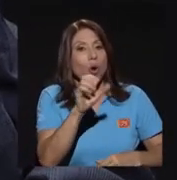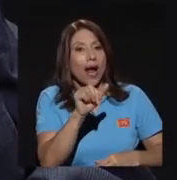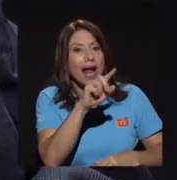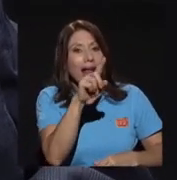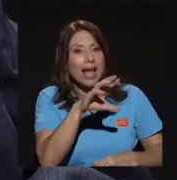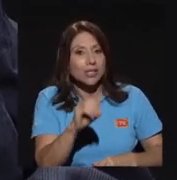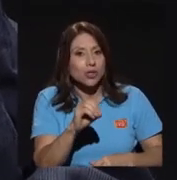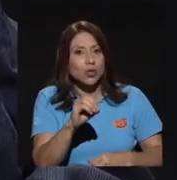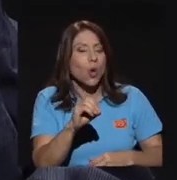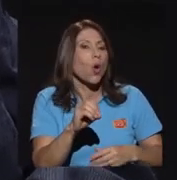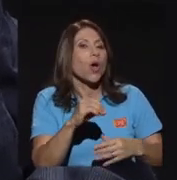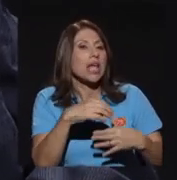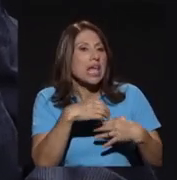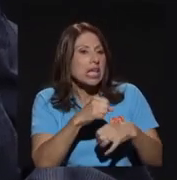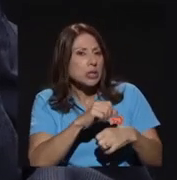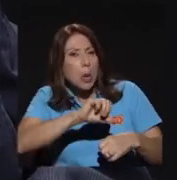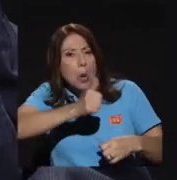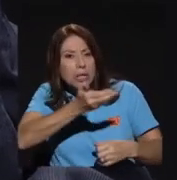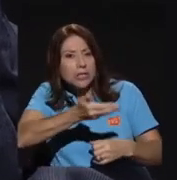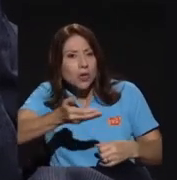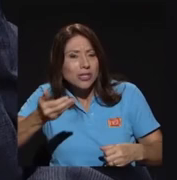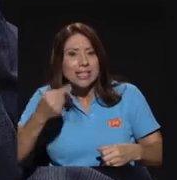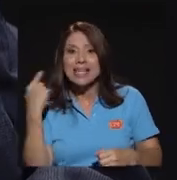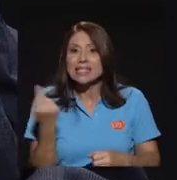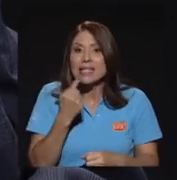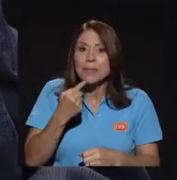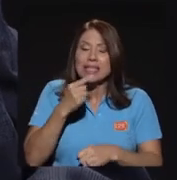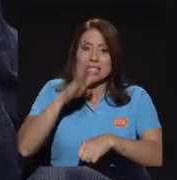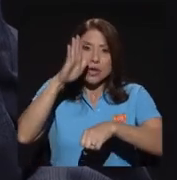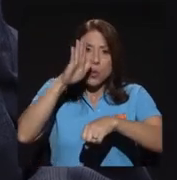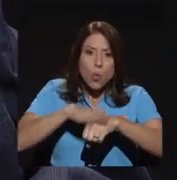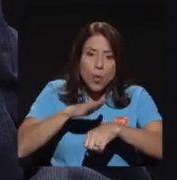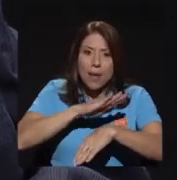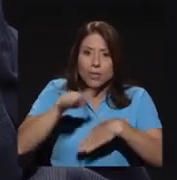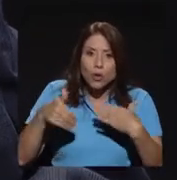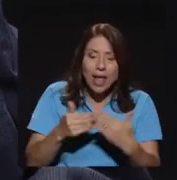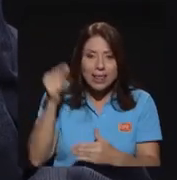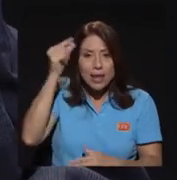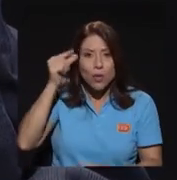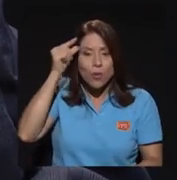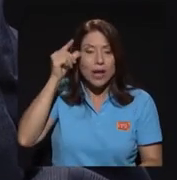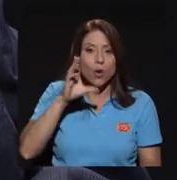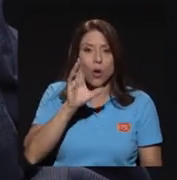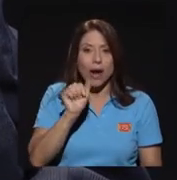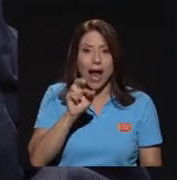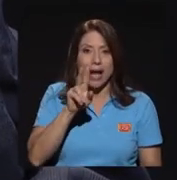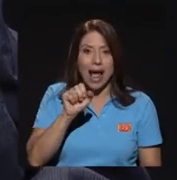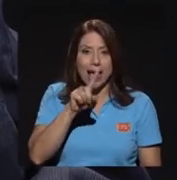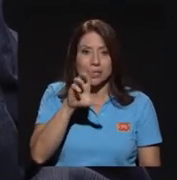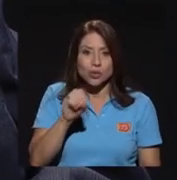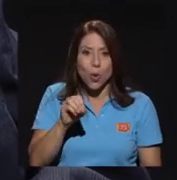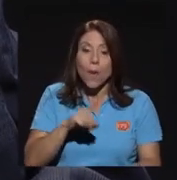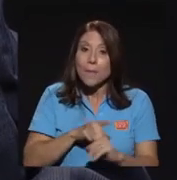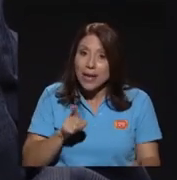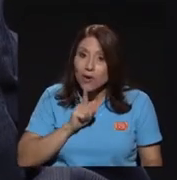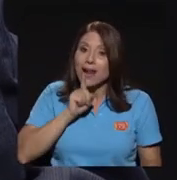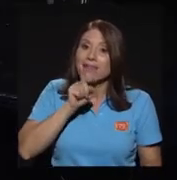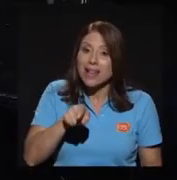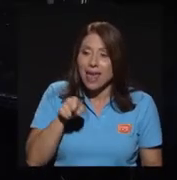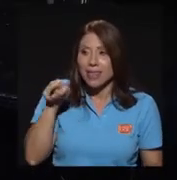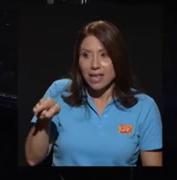monetaria pues siempre será lluvia que la culpa total puede el gobierno carazo pero la realidad si era una cosa